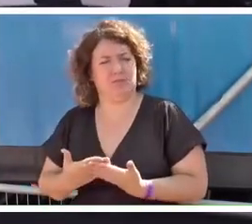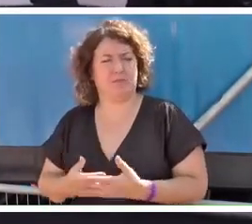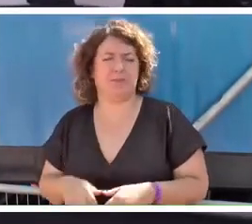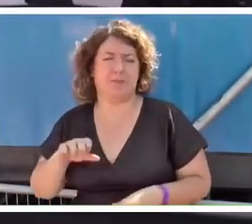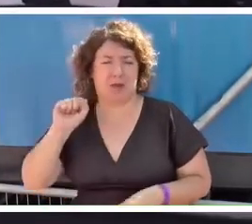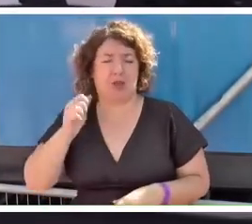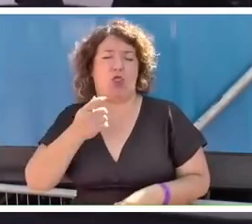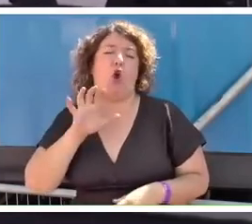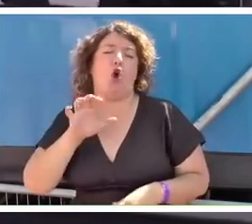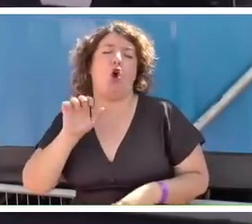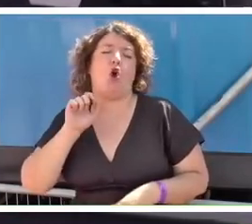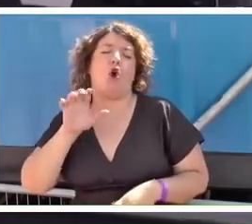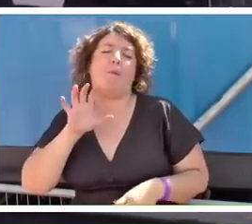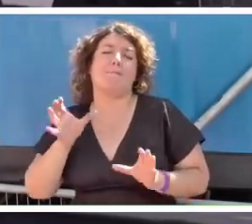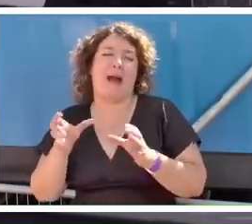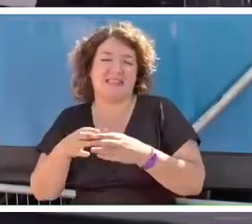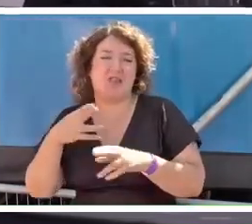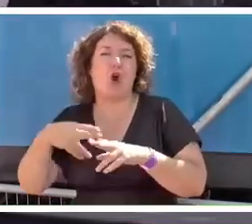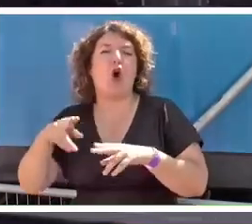España.